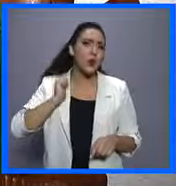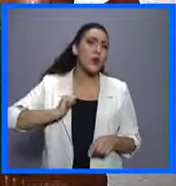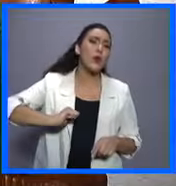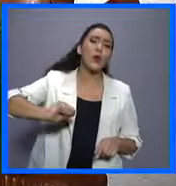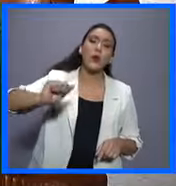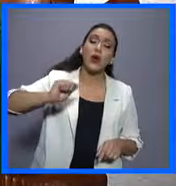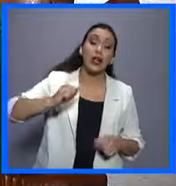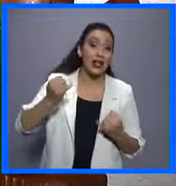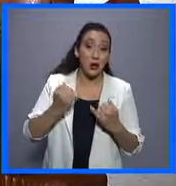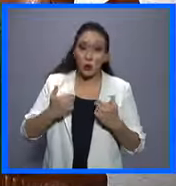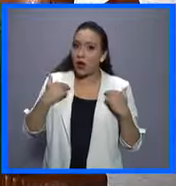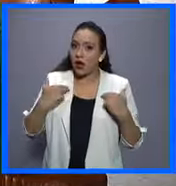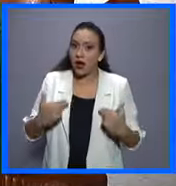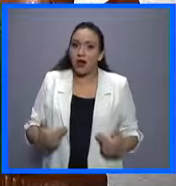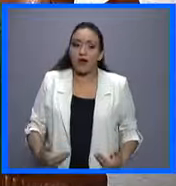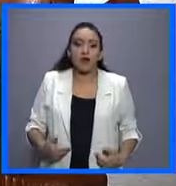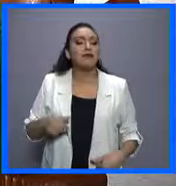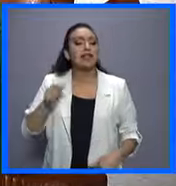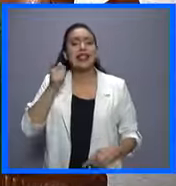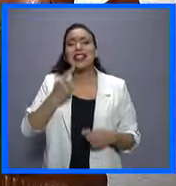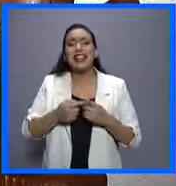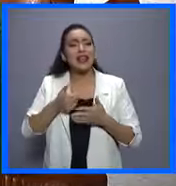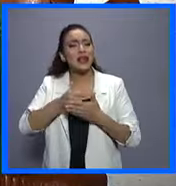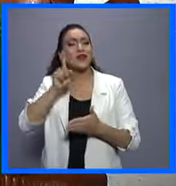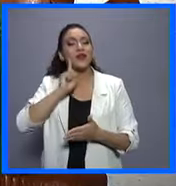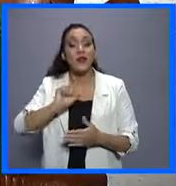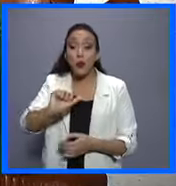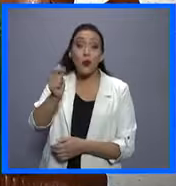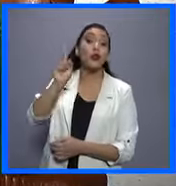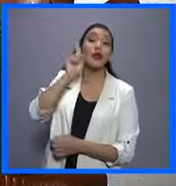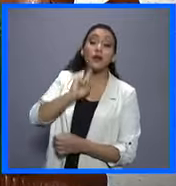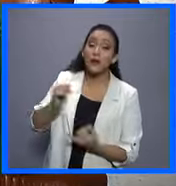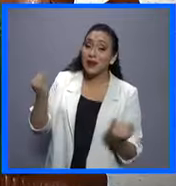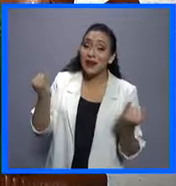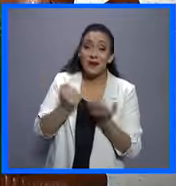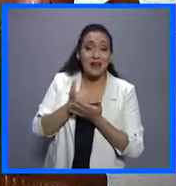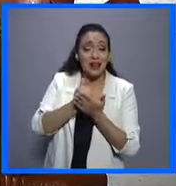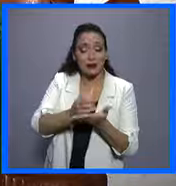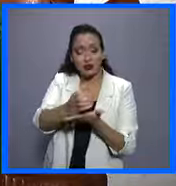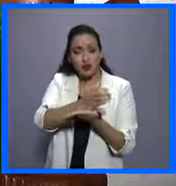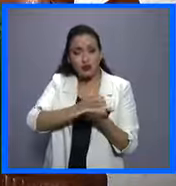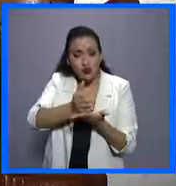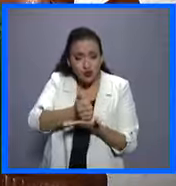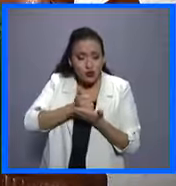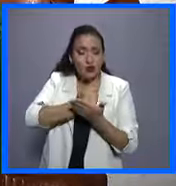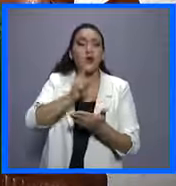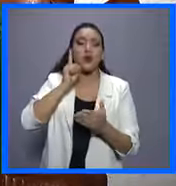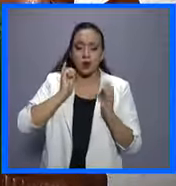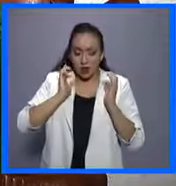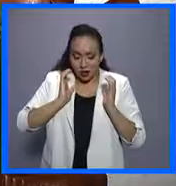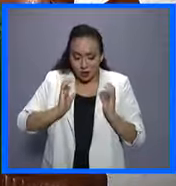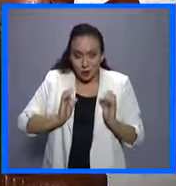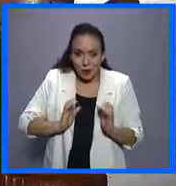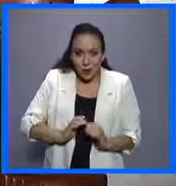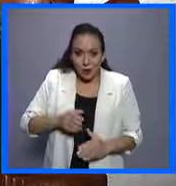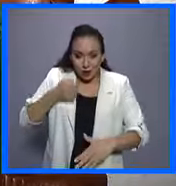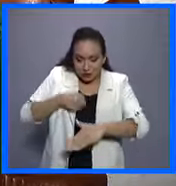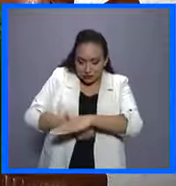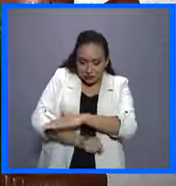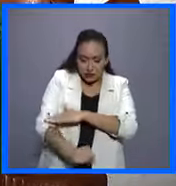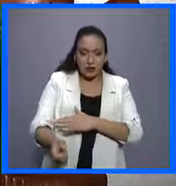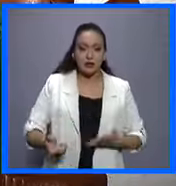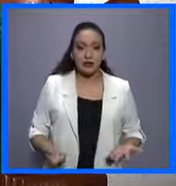sabiduría de acompañar a la mujer al nacer. El cuerpo de la mujer está diseñado para parir. Y hay muchos factores atrás, los que